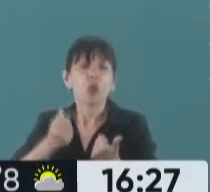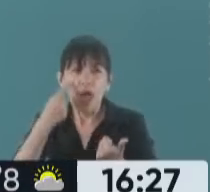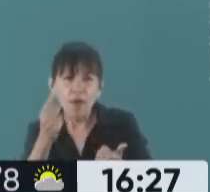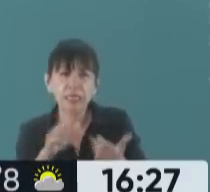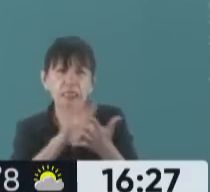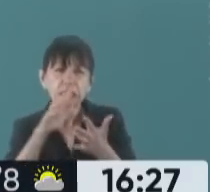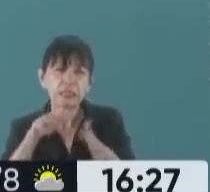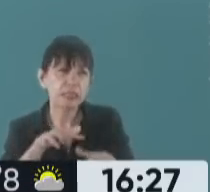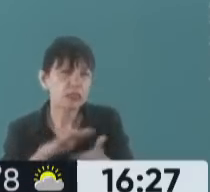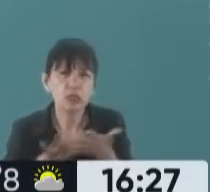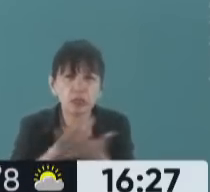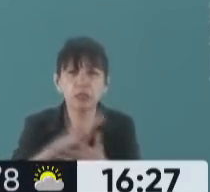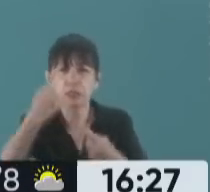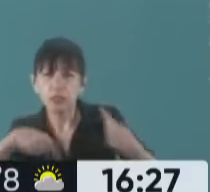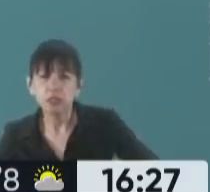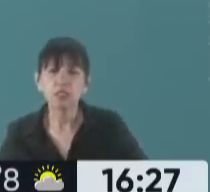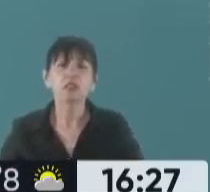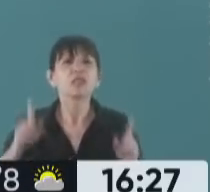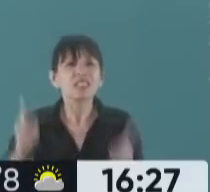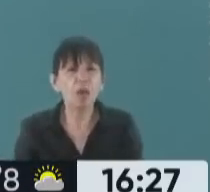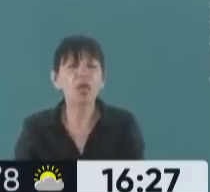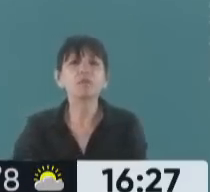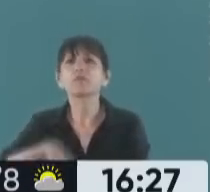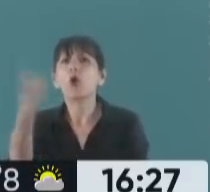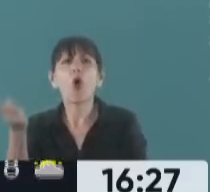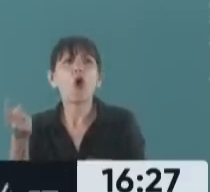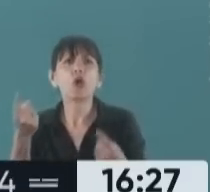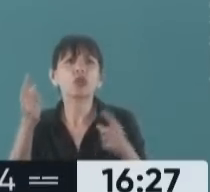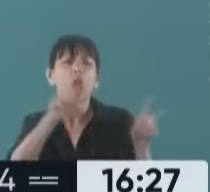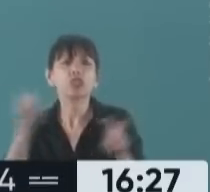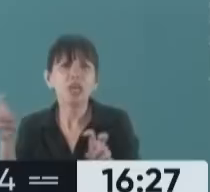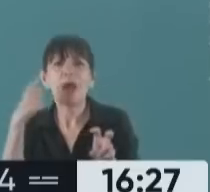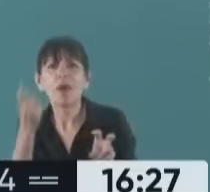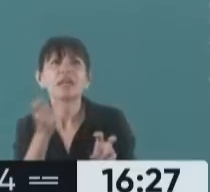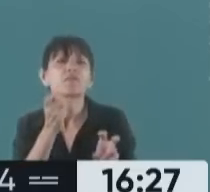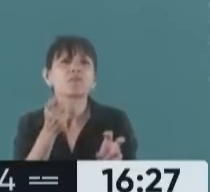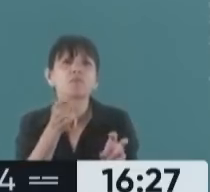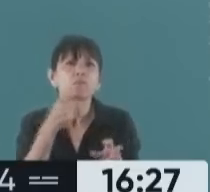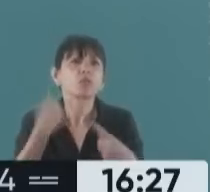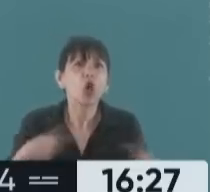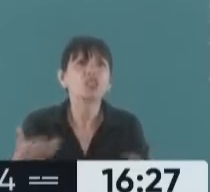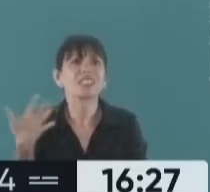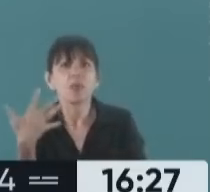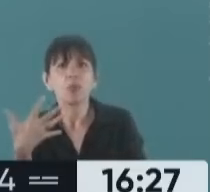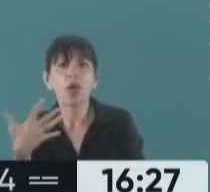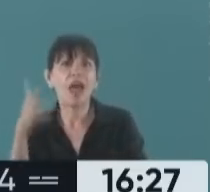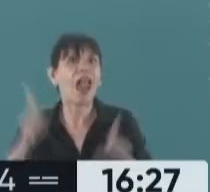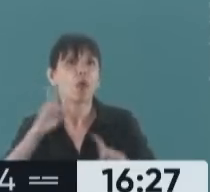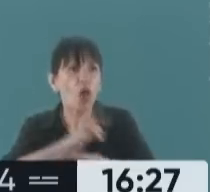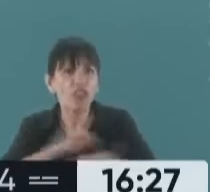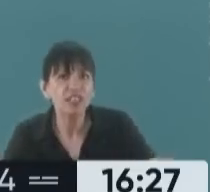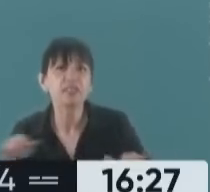los pronósticos agoreros que muchas veces no sabemos si son pronósticos o si en realidad están expresando deseos de que todo estalle y que